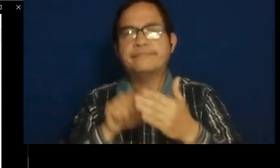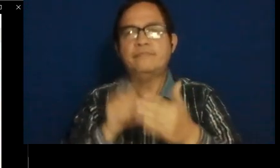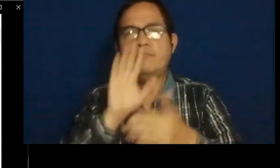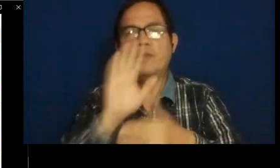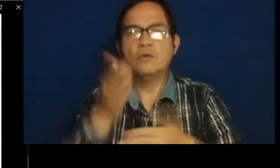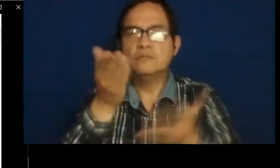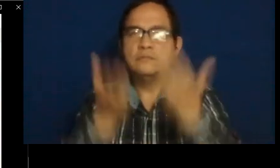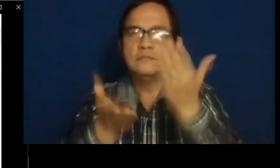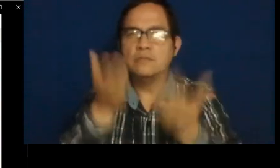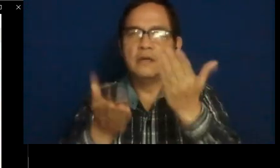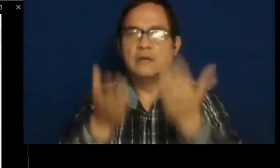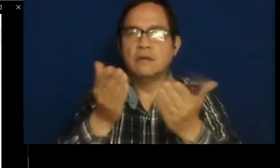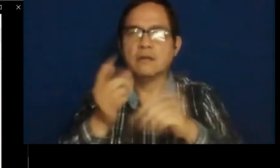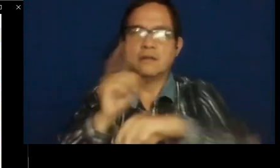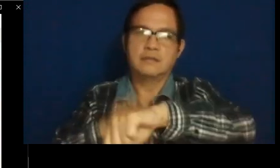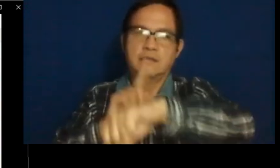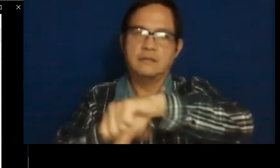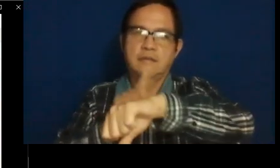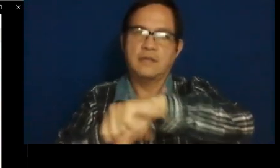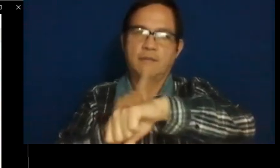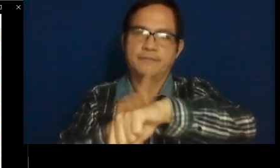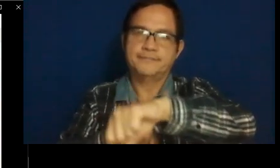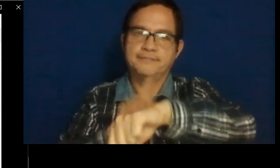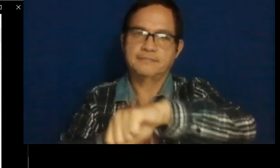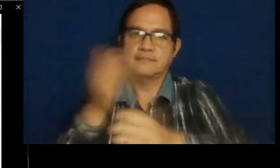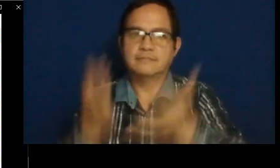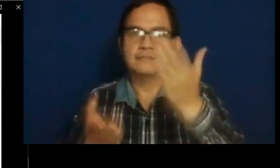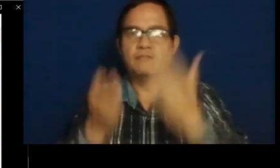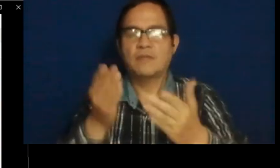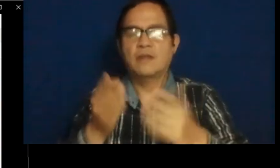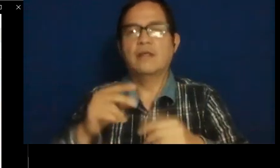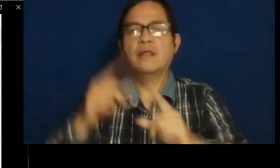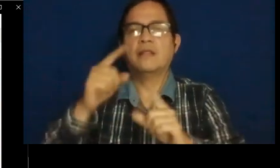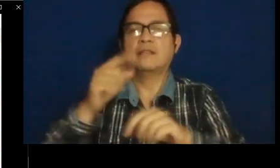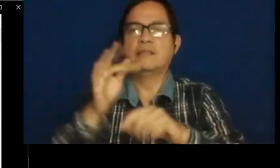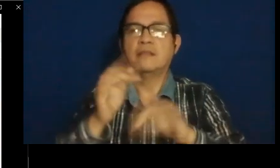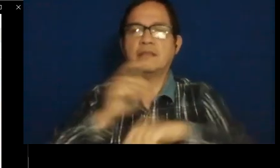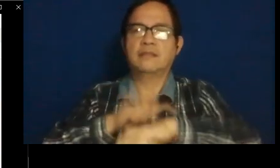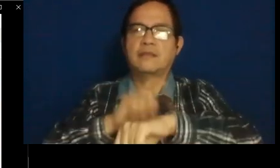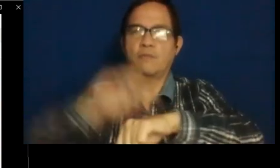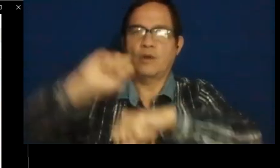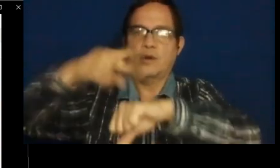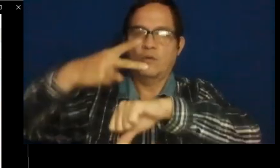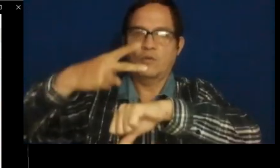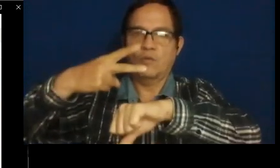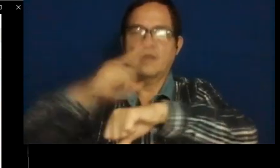una variable que se llama tiempo, aquí en este caso particular, donde voy a tener tiempo al cuadrado, voy a tener tiempo a la 1 y un